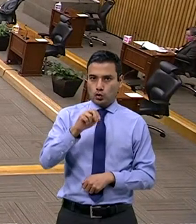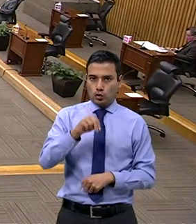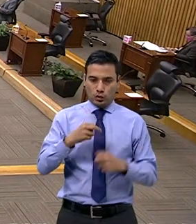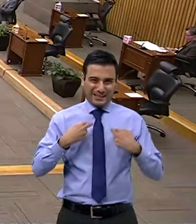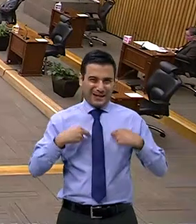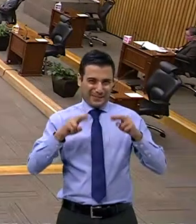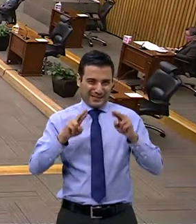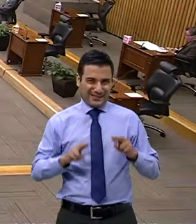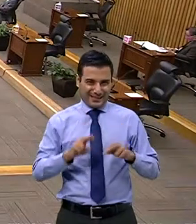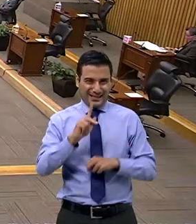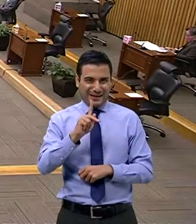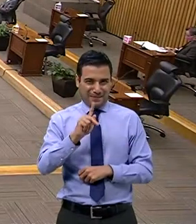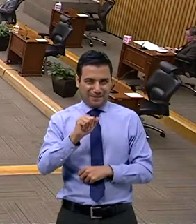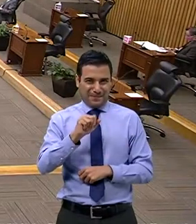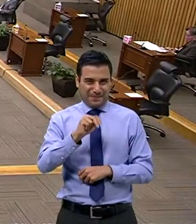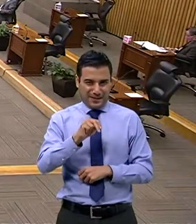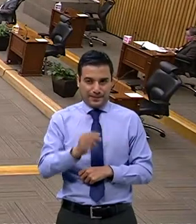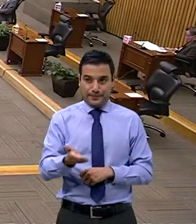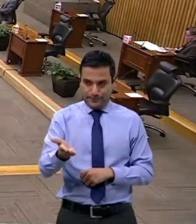del partido acción nacional